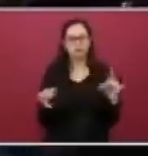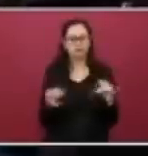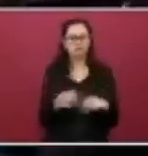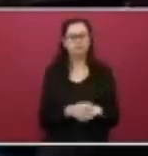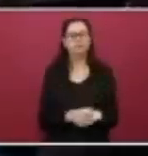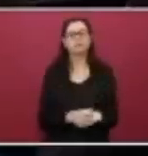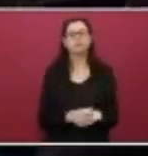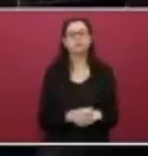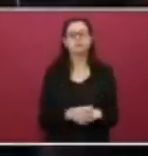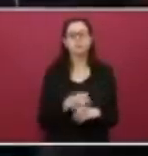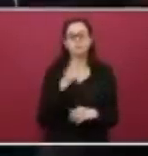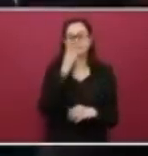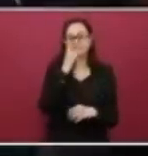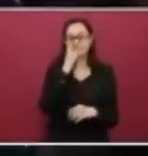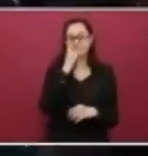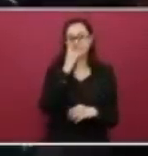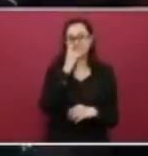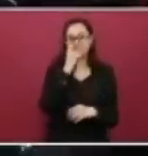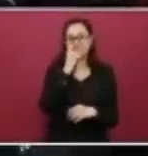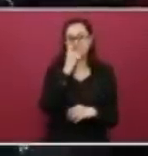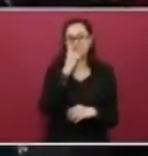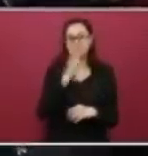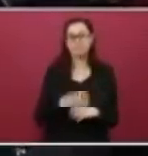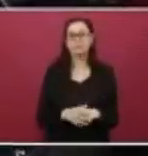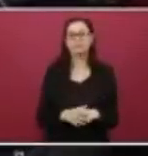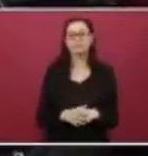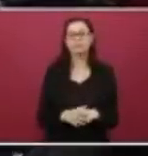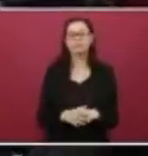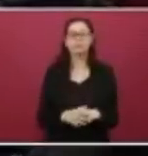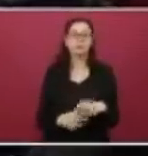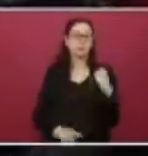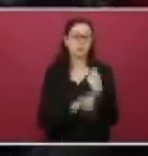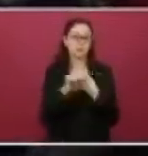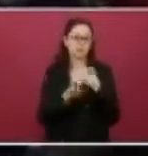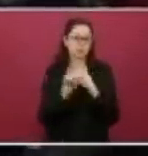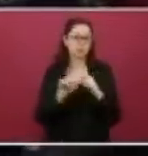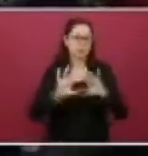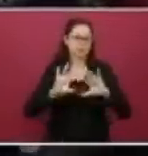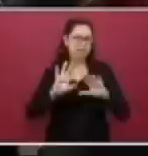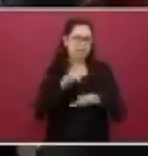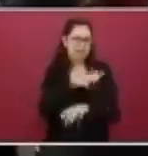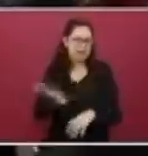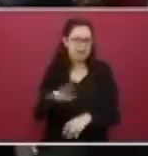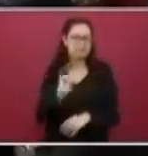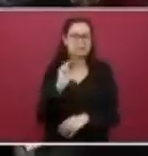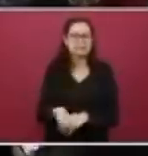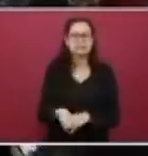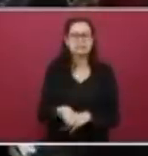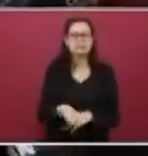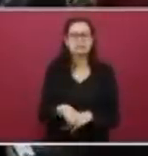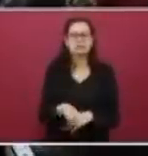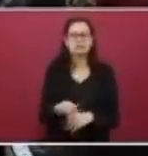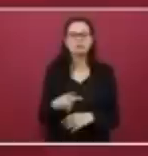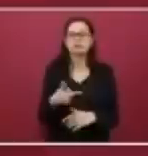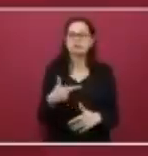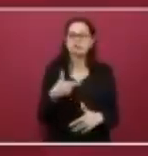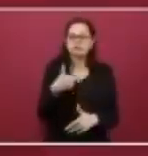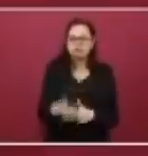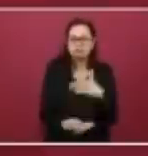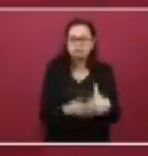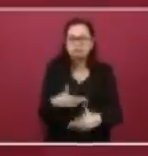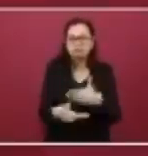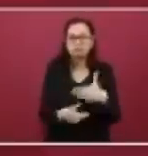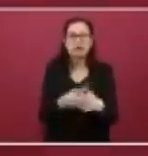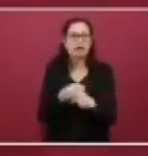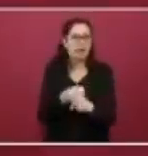el problema así global es que en unos cuantos años por este mecanismo establecido en el